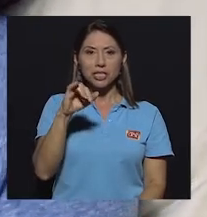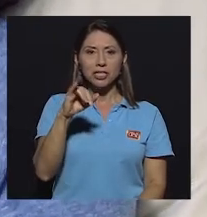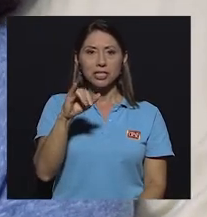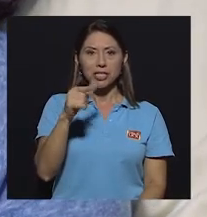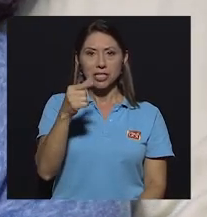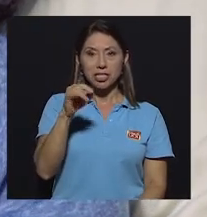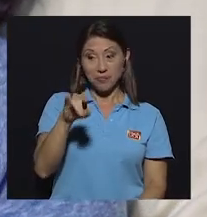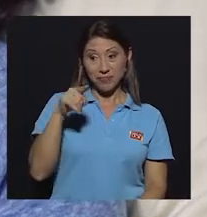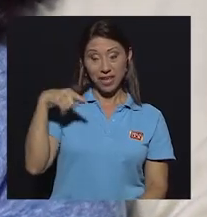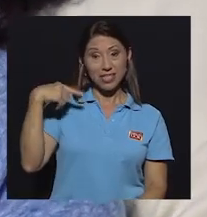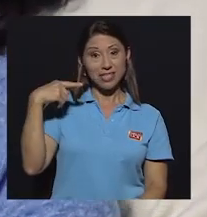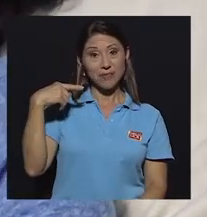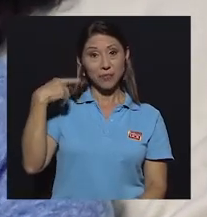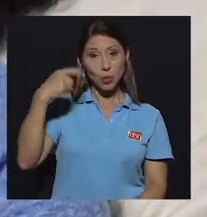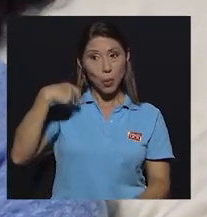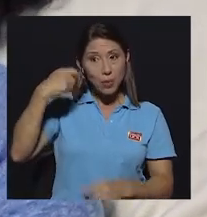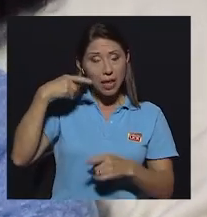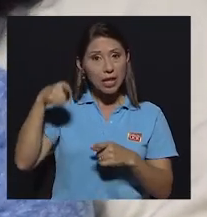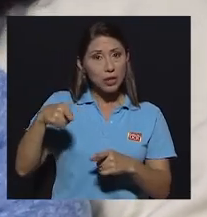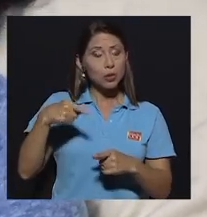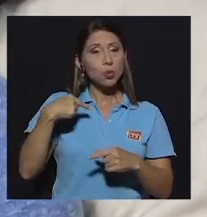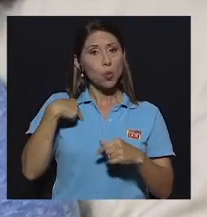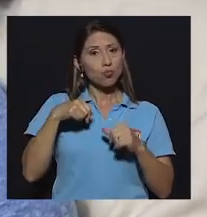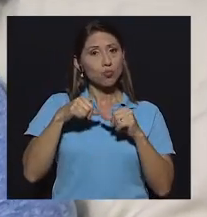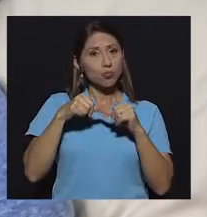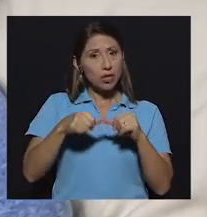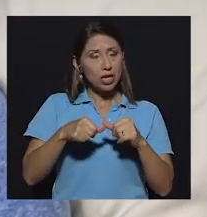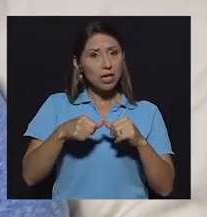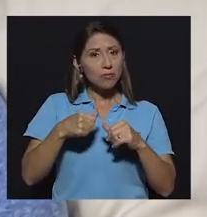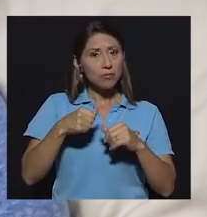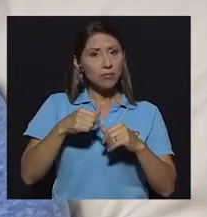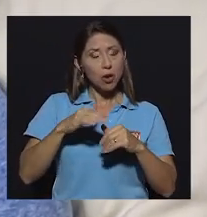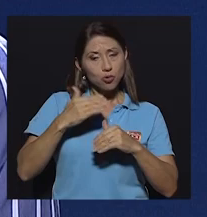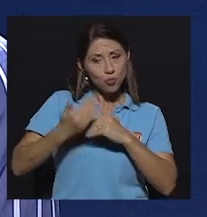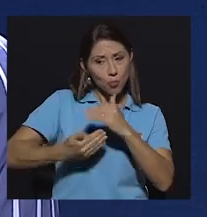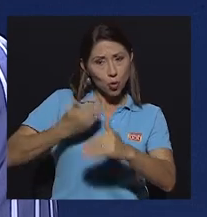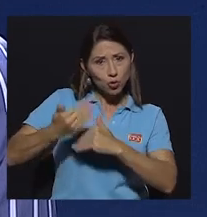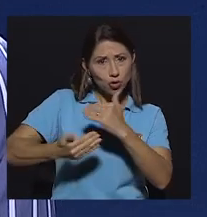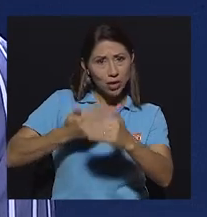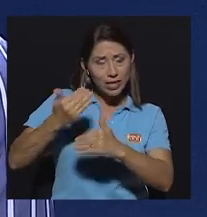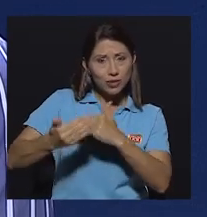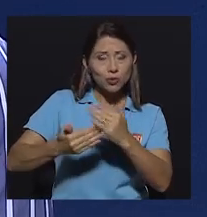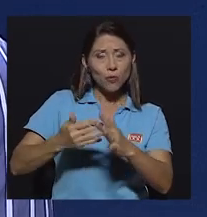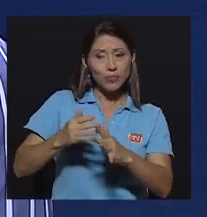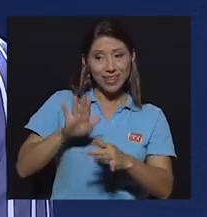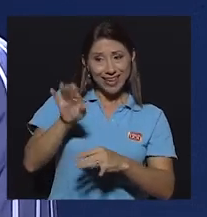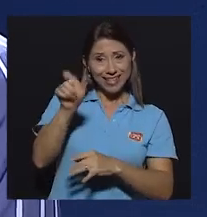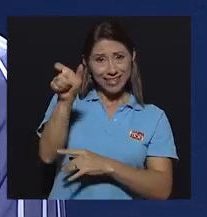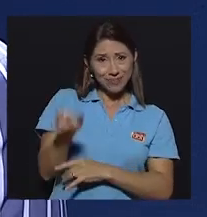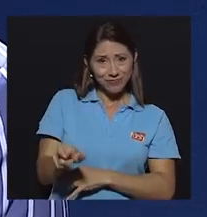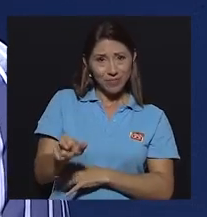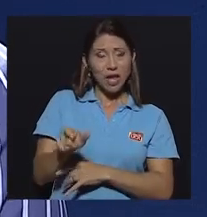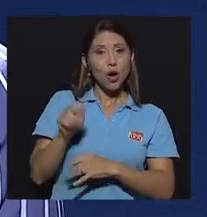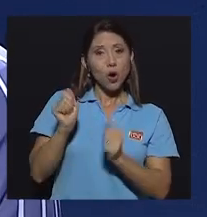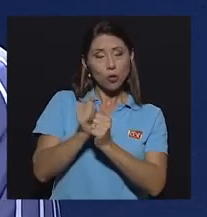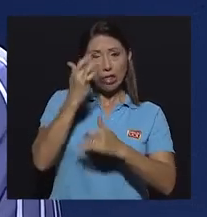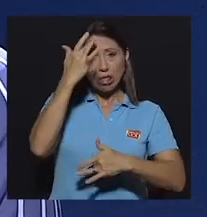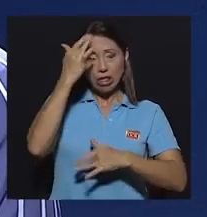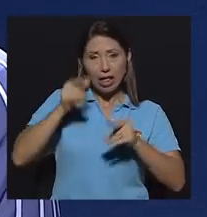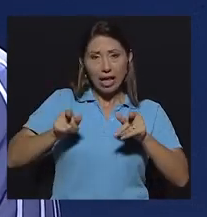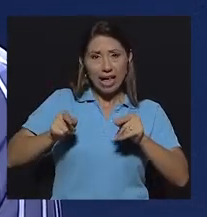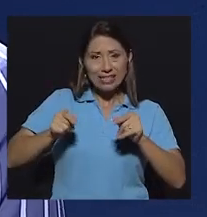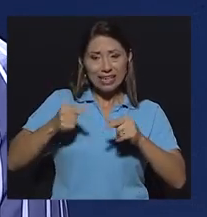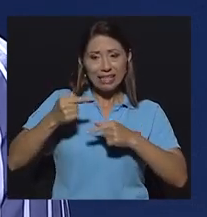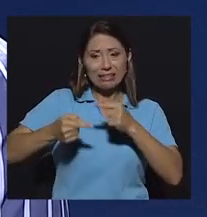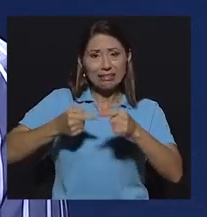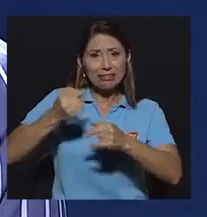yo seguí su proceso en medio de un cáncer terminal. Ella decidió hacer una lista de